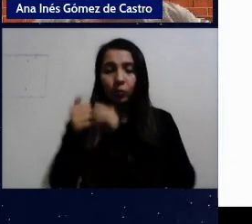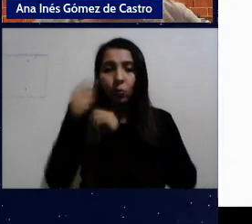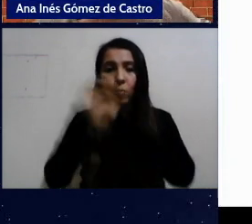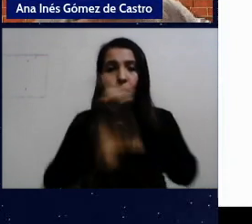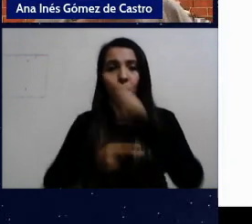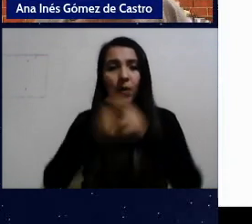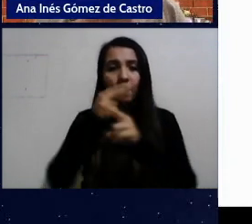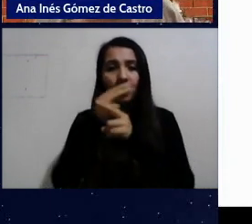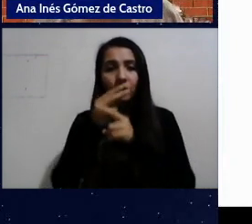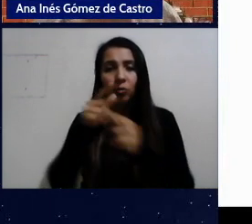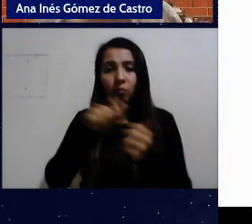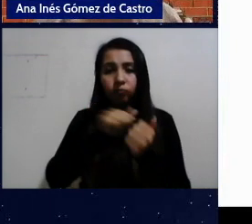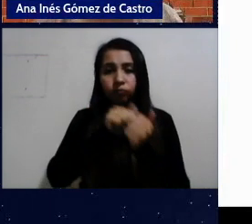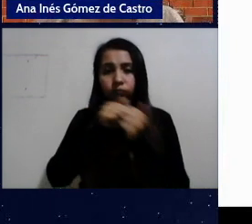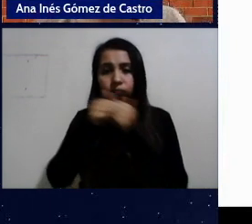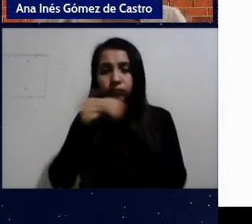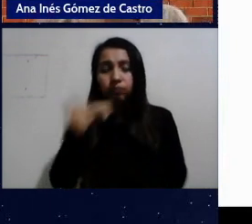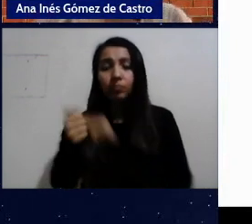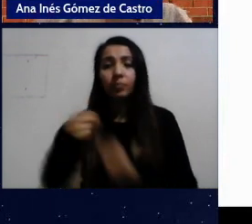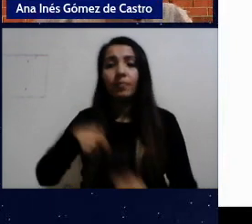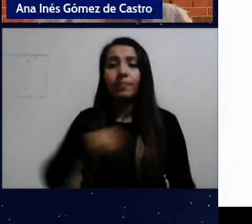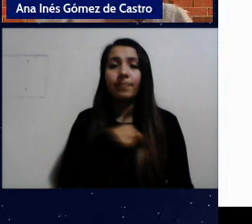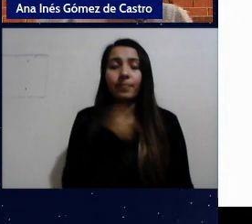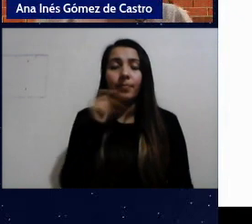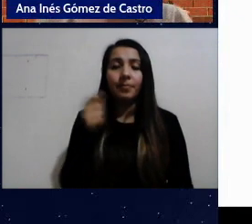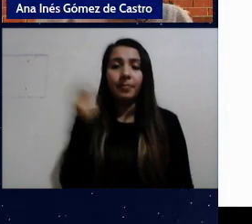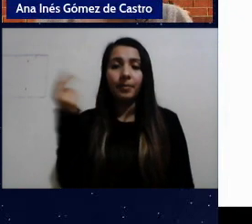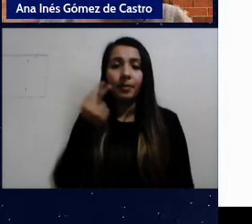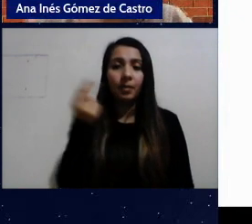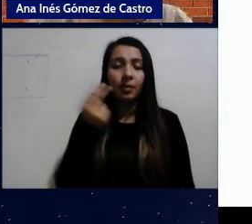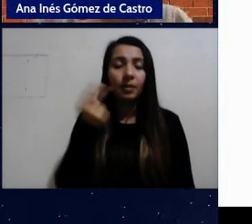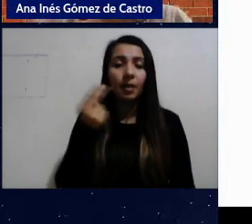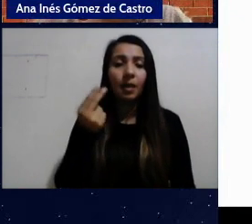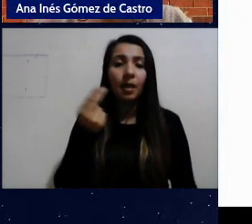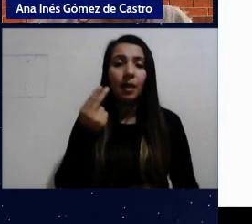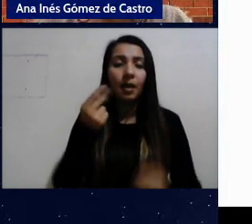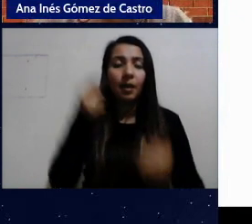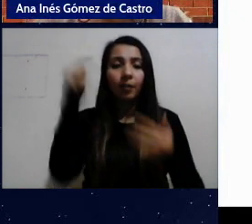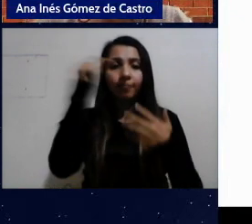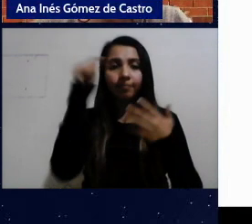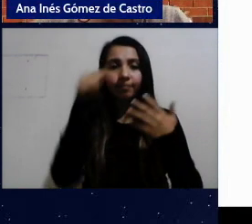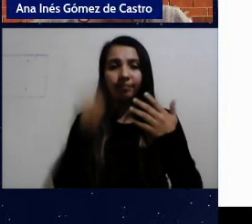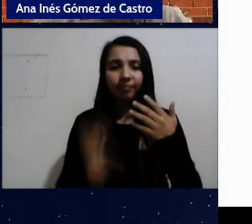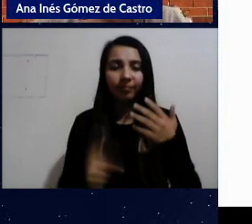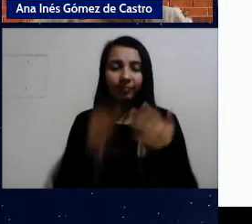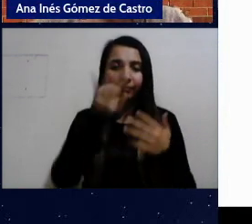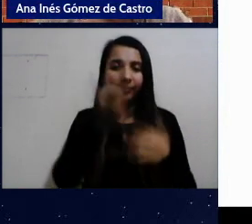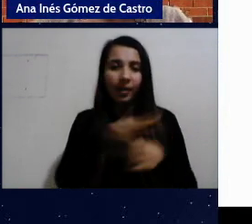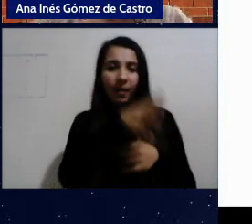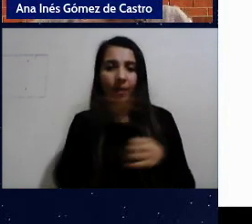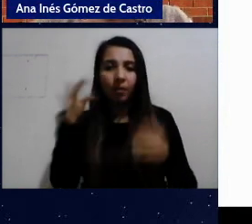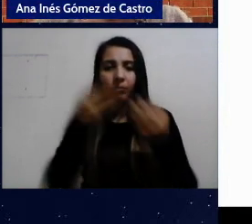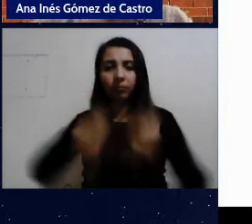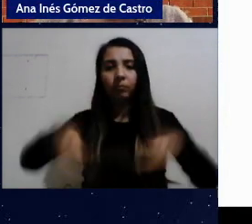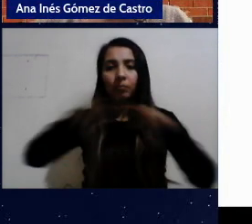manera fundamental para formar vida, que son el carbono, el nitrógeno, el oxígeno, el azufre y el fósforo.